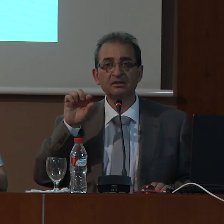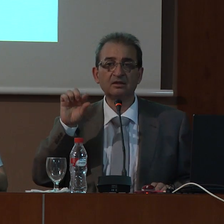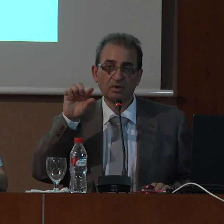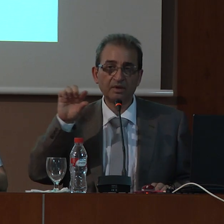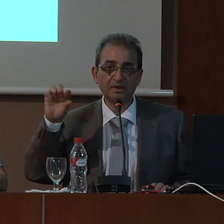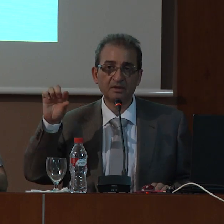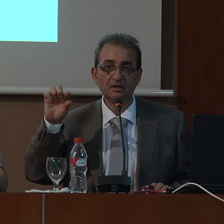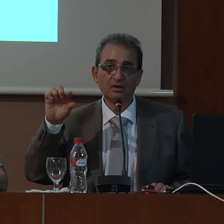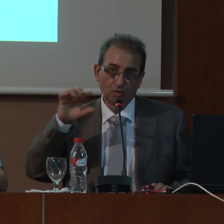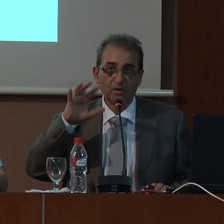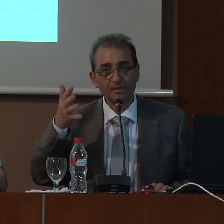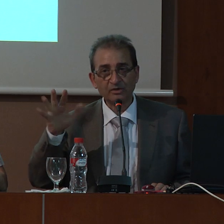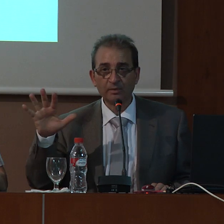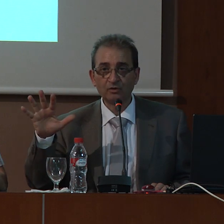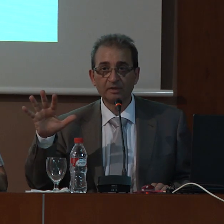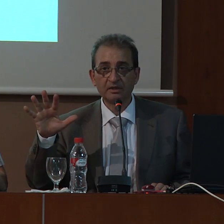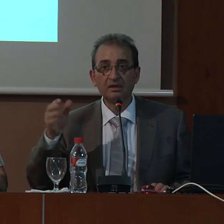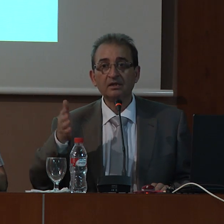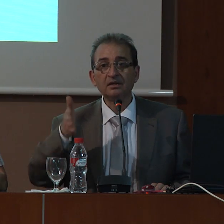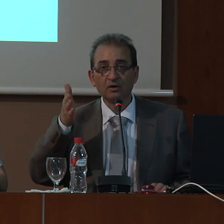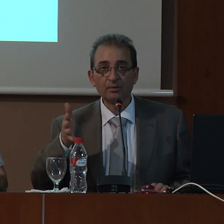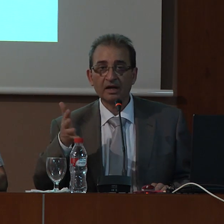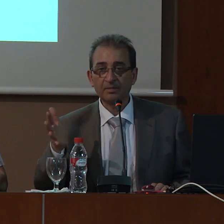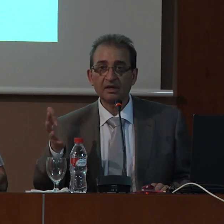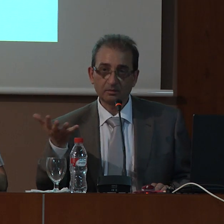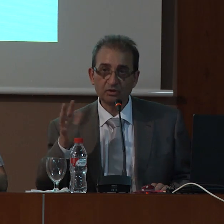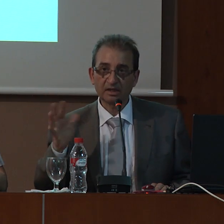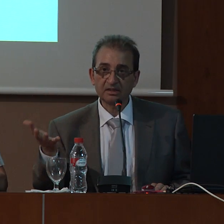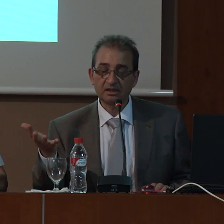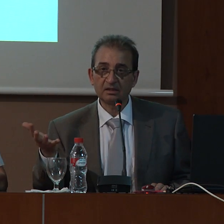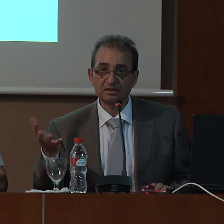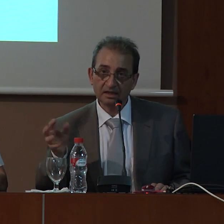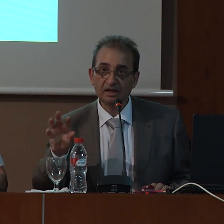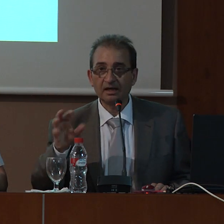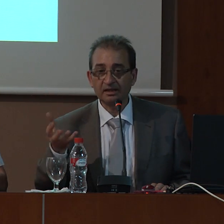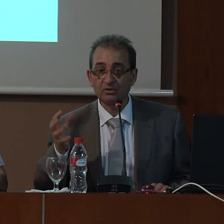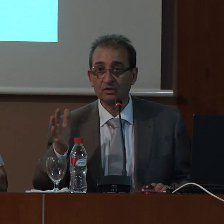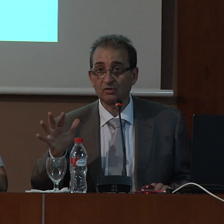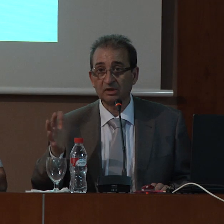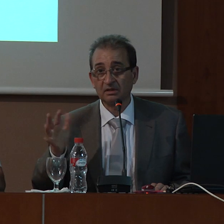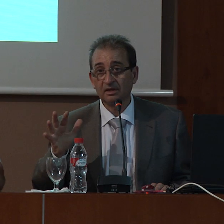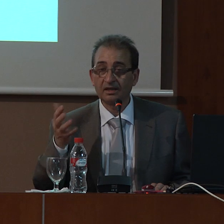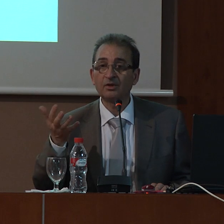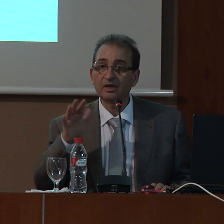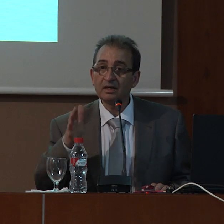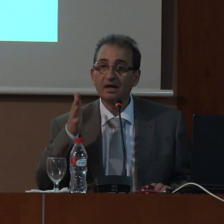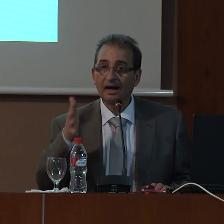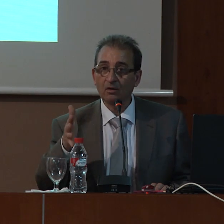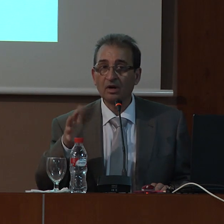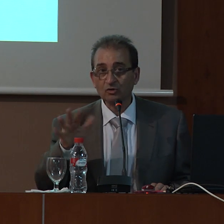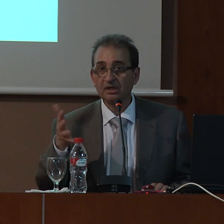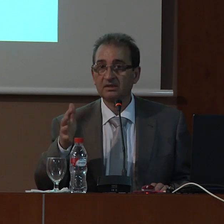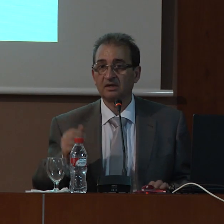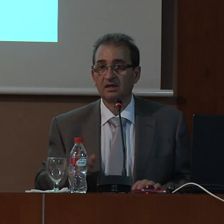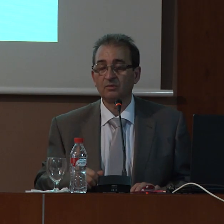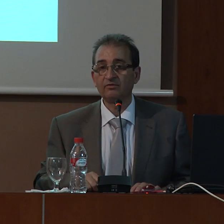un paciente duerme bien o duerme más o menos bien y de golpe cambia, hay que buscar que se haya añadido otra cosa, que haya habido ahí